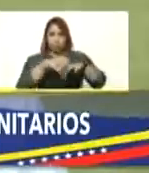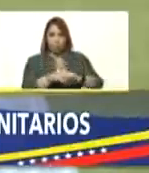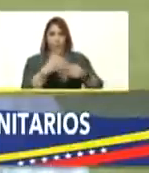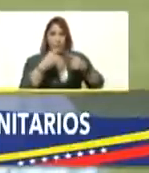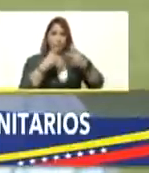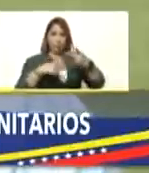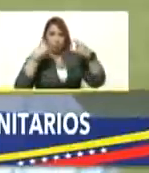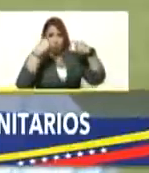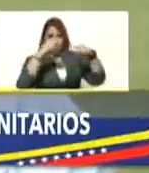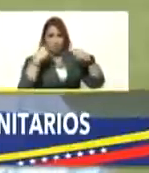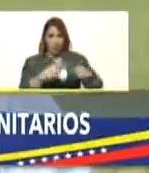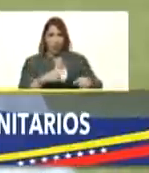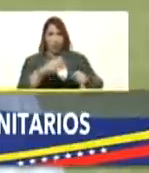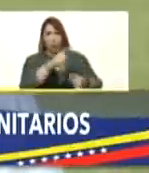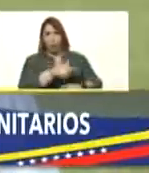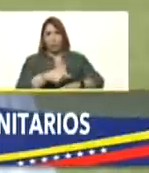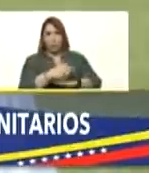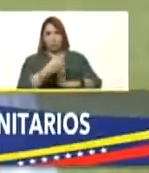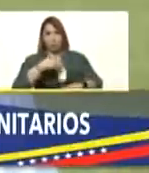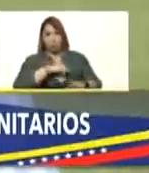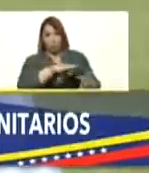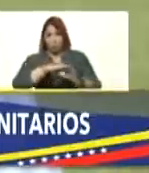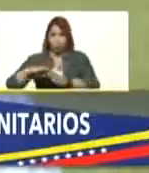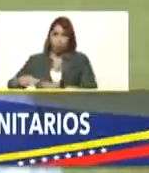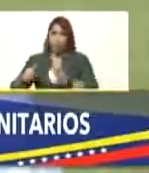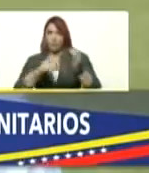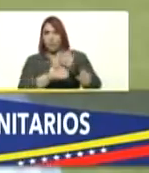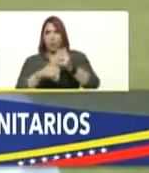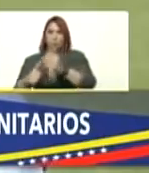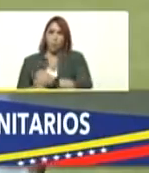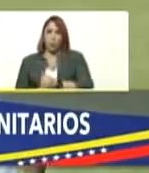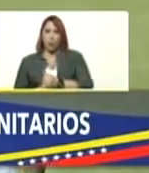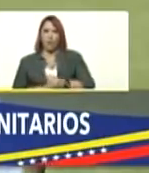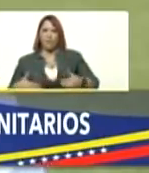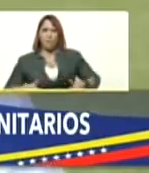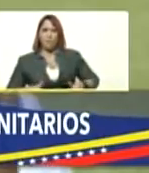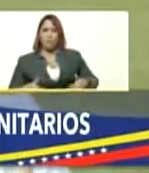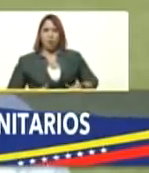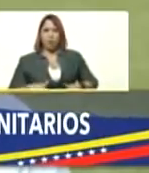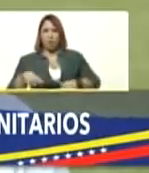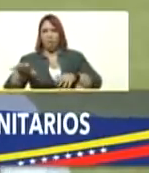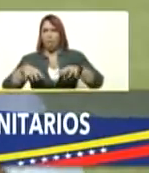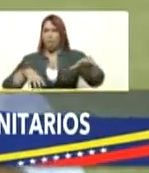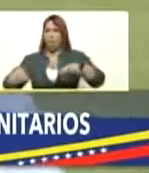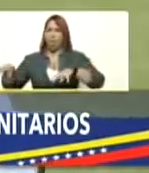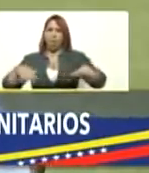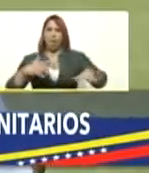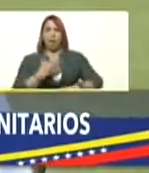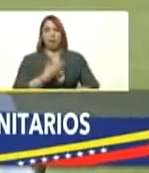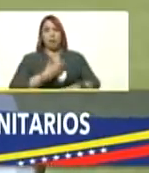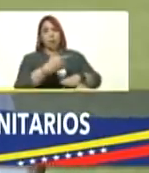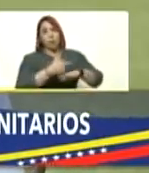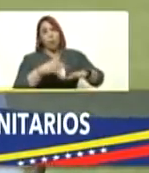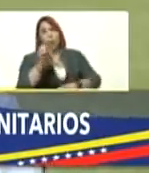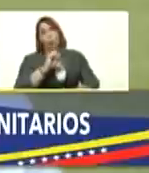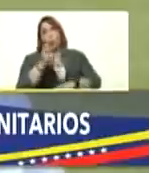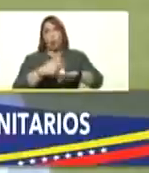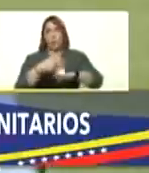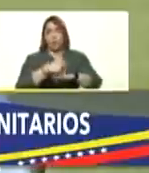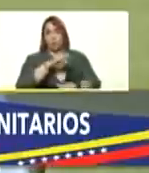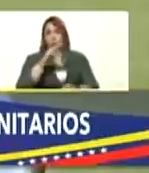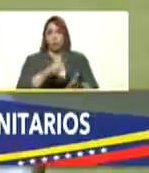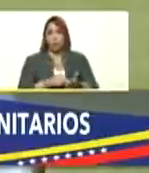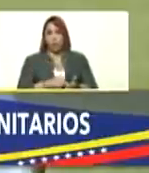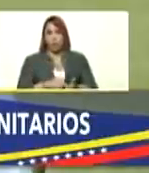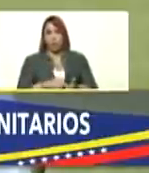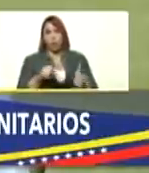gobierno. Porque lo otro que nos hemos encontrado son esfuerzos dispersos de la alcaldía, de la gobernación o del gobierno nacional, en un